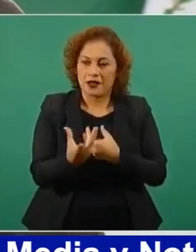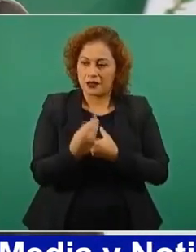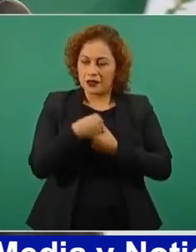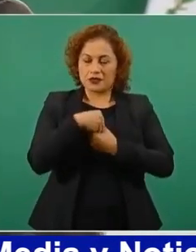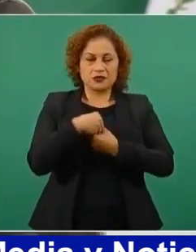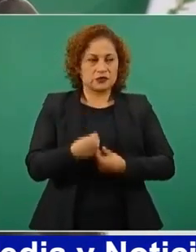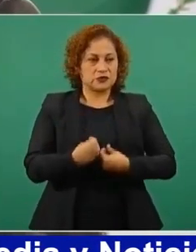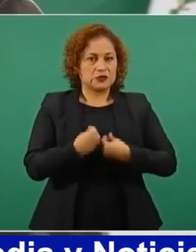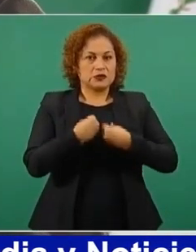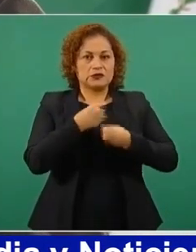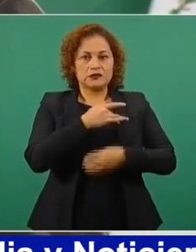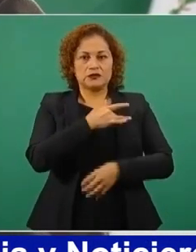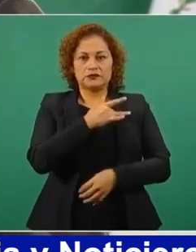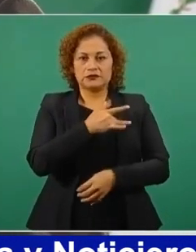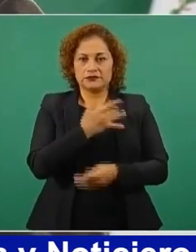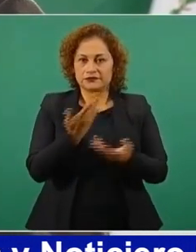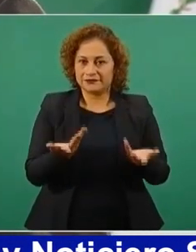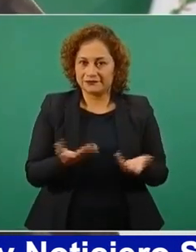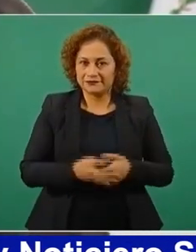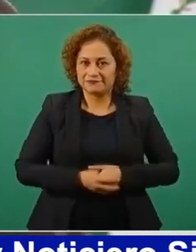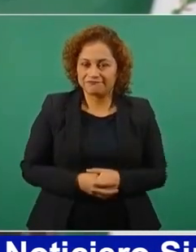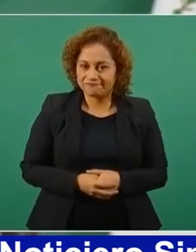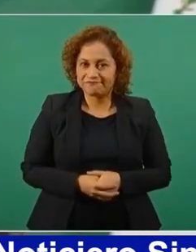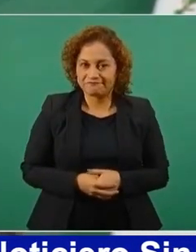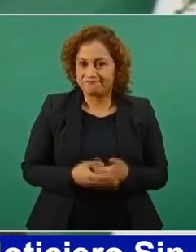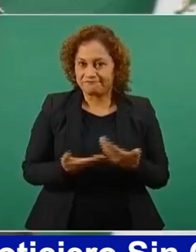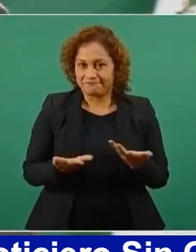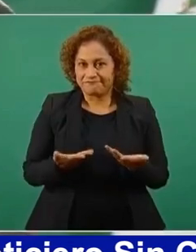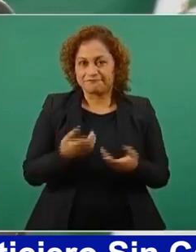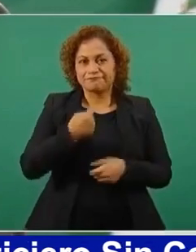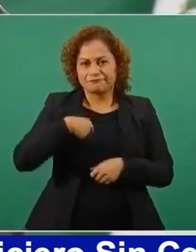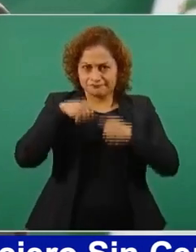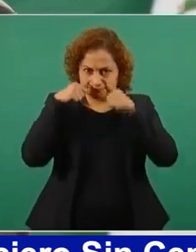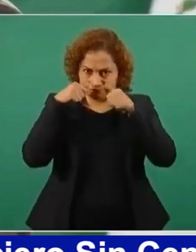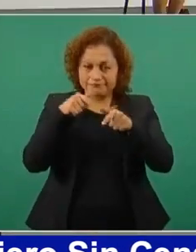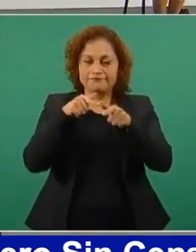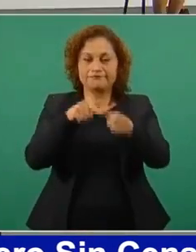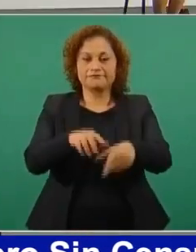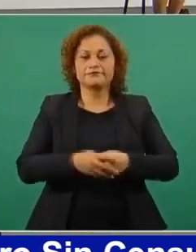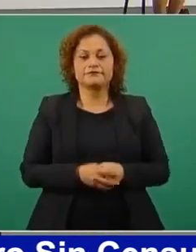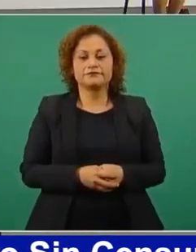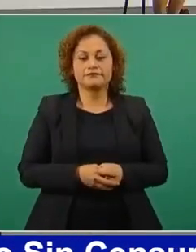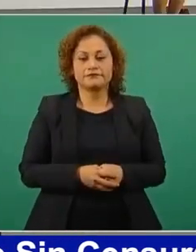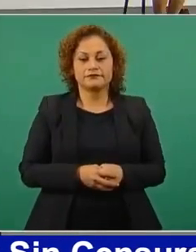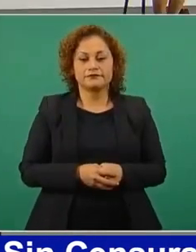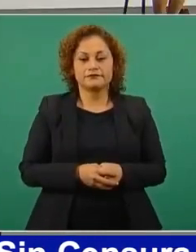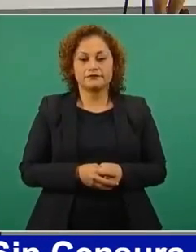emocional. Bien. Entonces, en eso estamos. Bien, presidente.